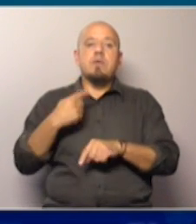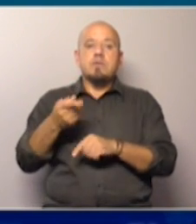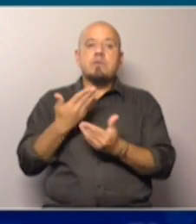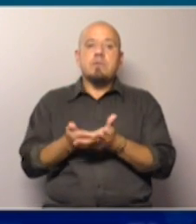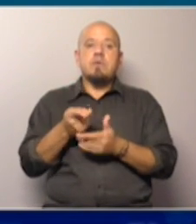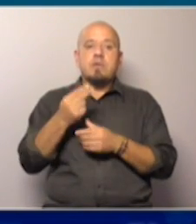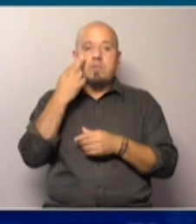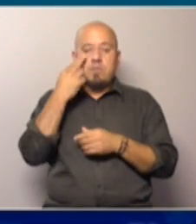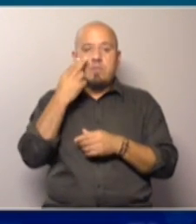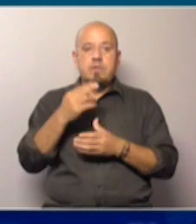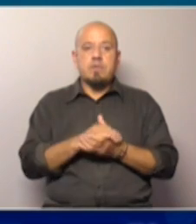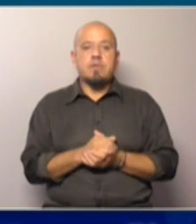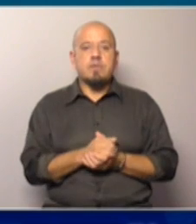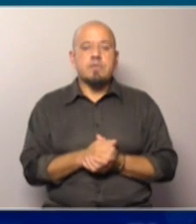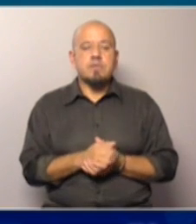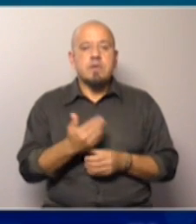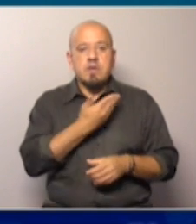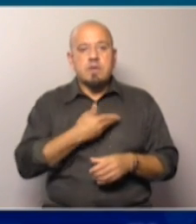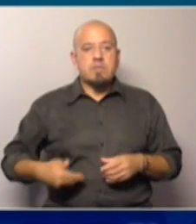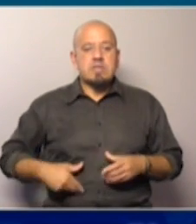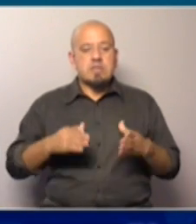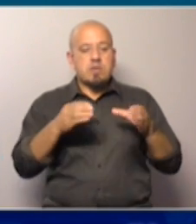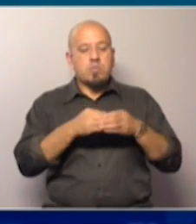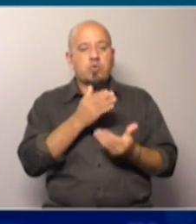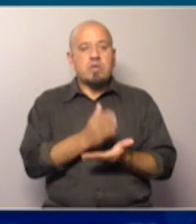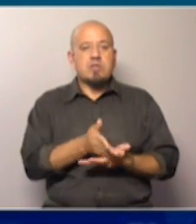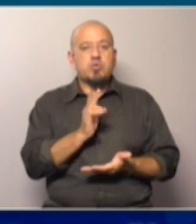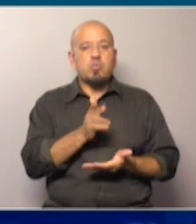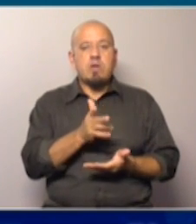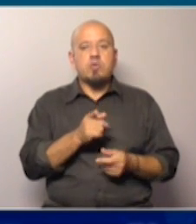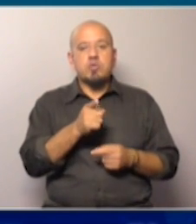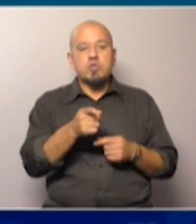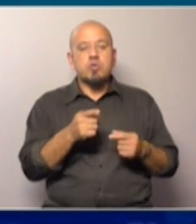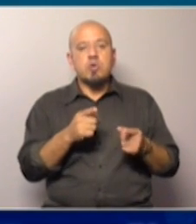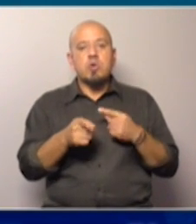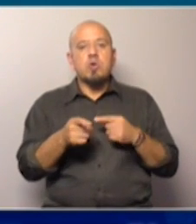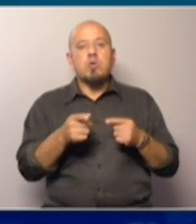este problema. Wilder Tyler, presidente del Consejo Directivo de la Institución Nacional de Derechos Humanos y